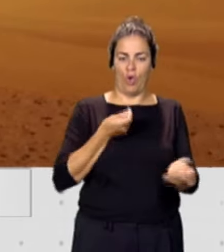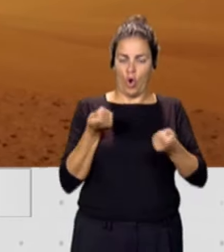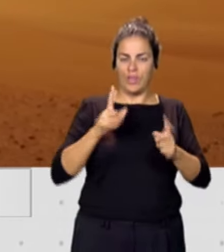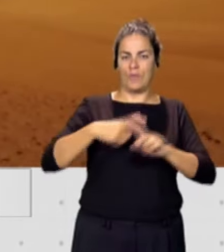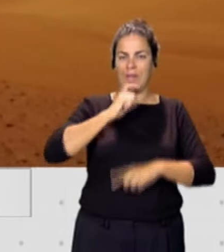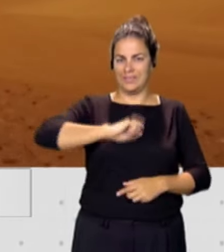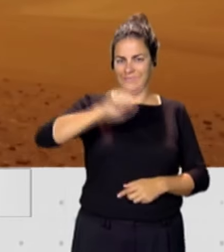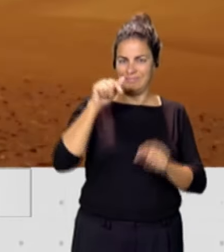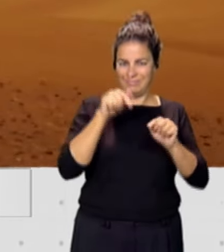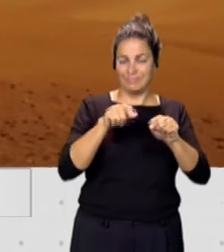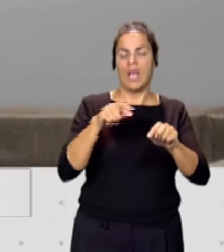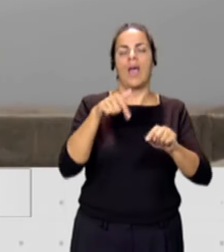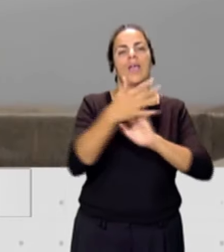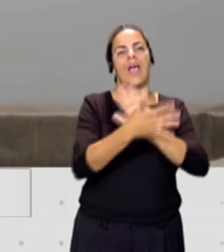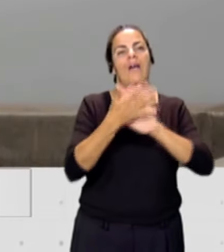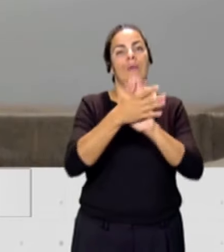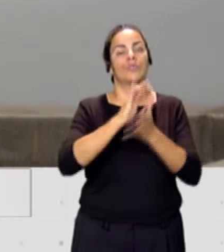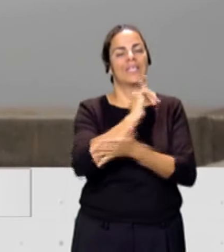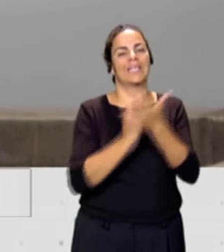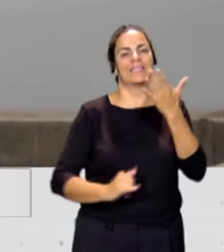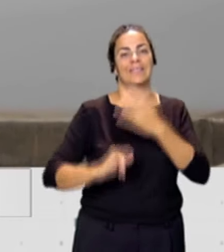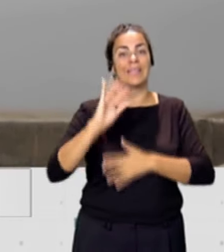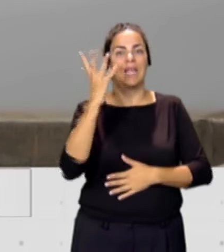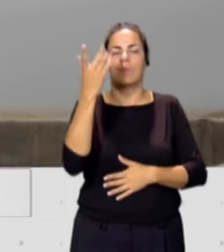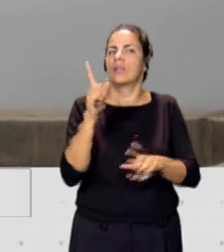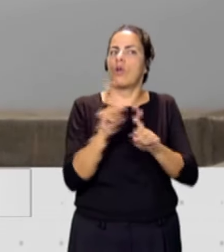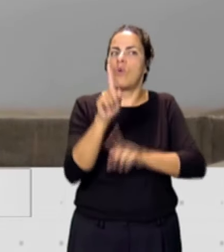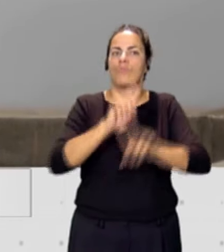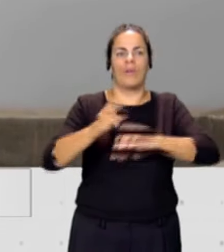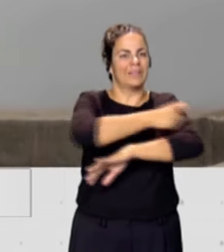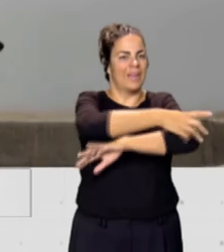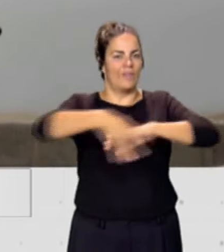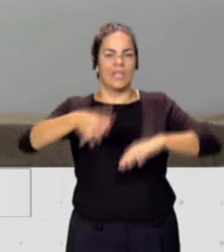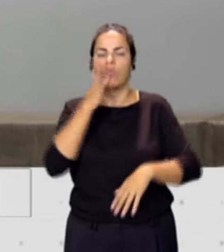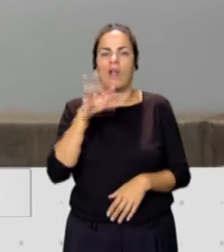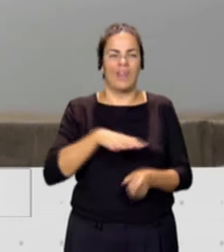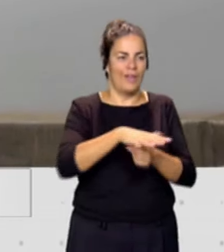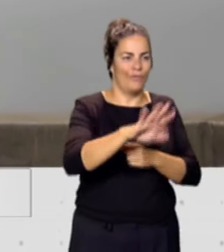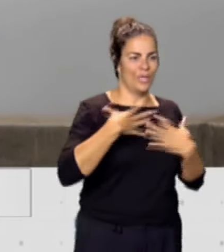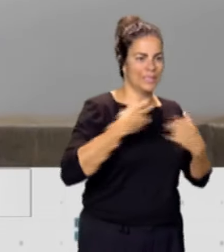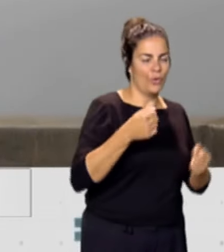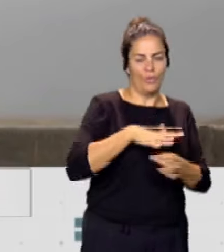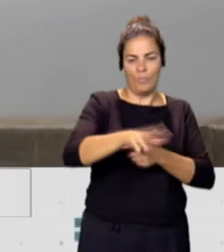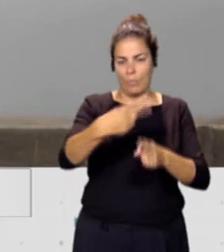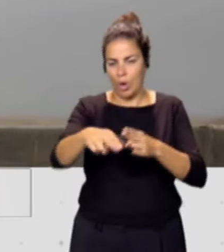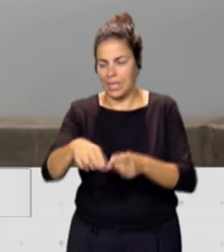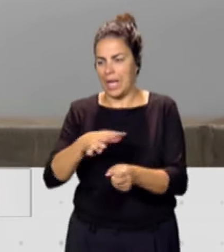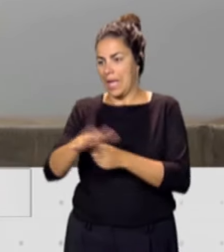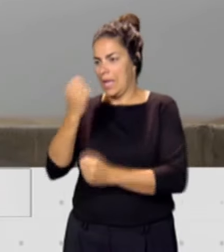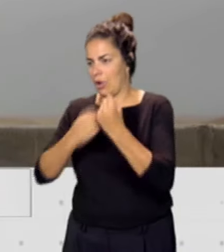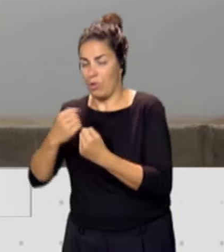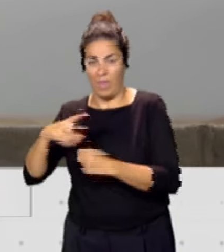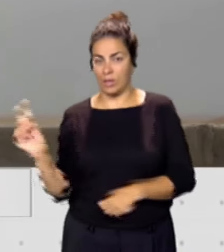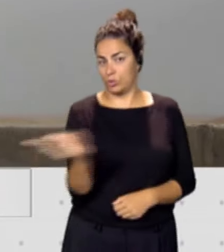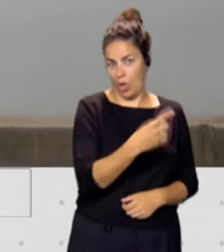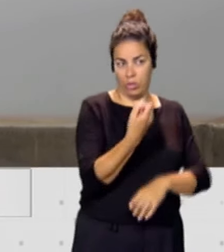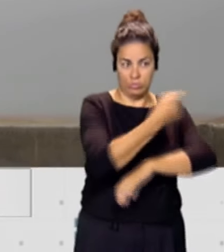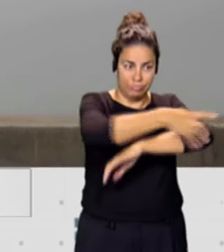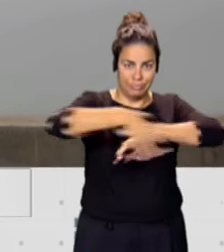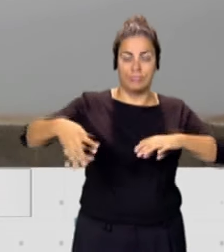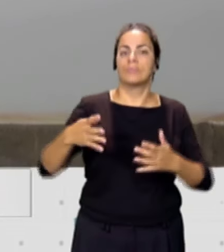como un problema transversal porque la crisis climática es un problema de salud de economía de política afecta todas las esferas de la sociedad Y eso es lo que